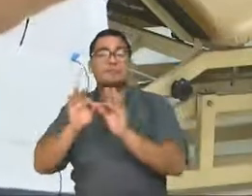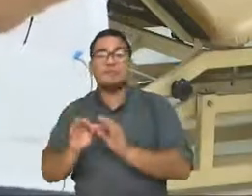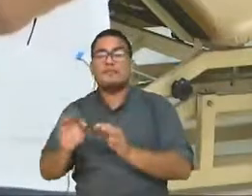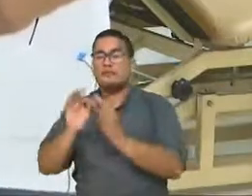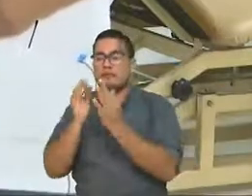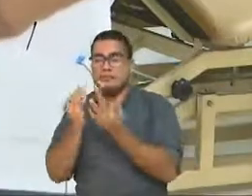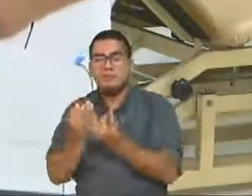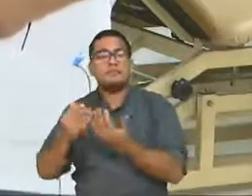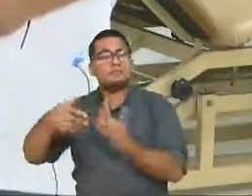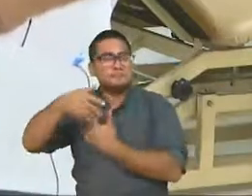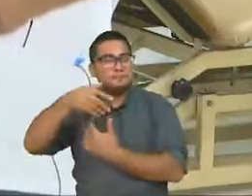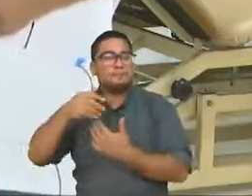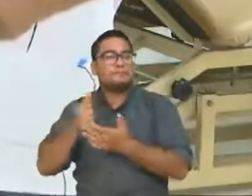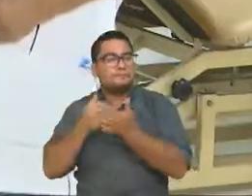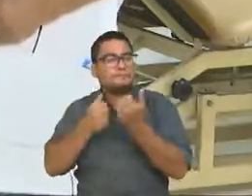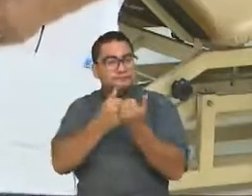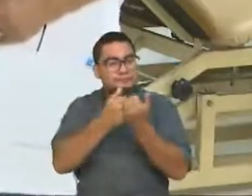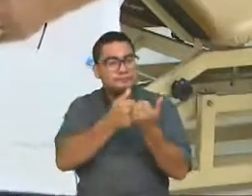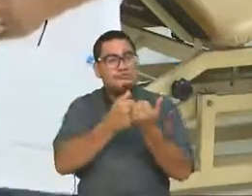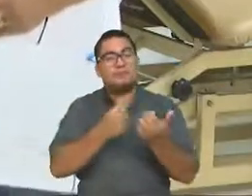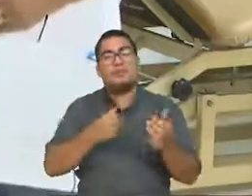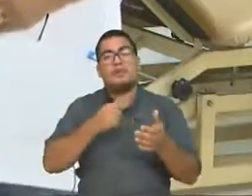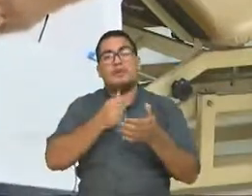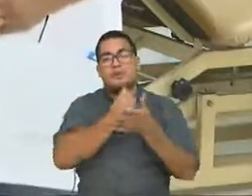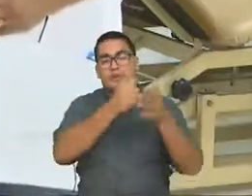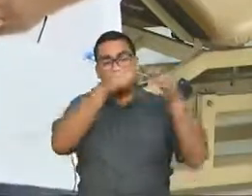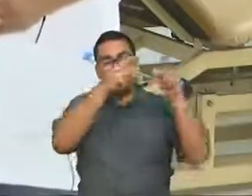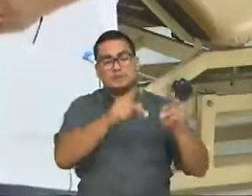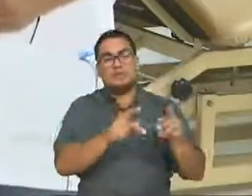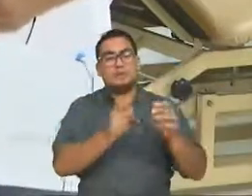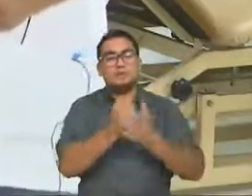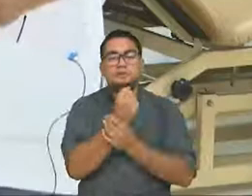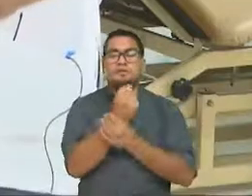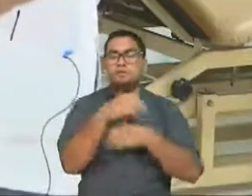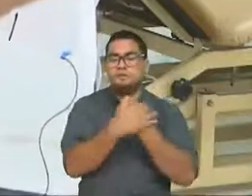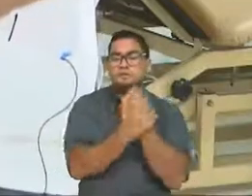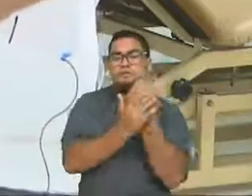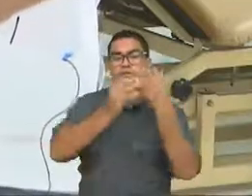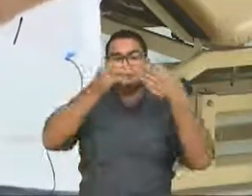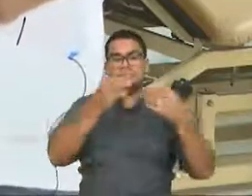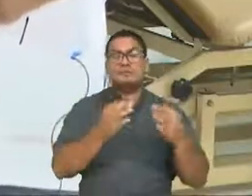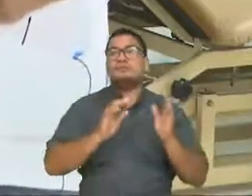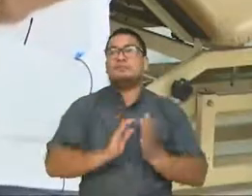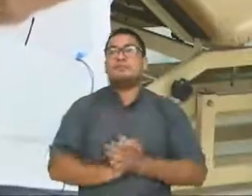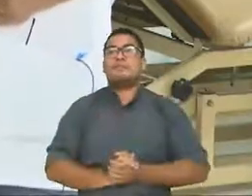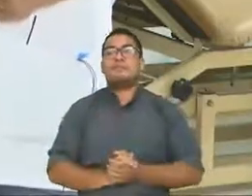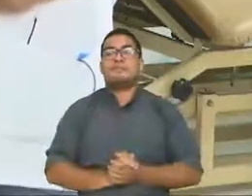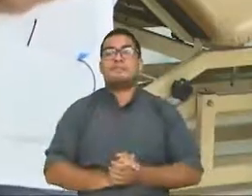fundamental para la rehabilitación del paciente. En lo que respecta a tenemos